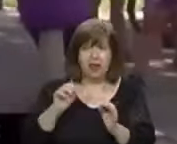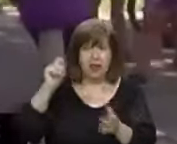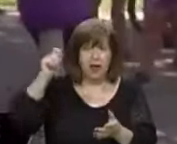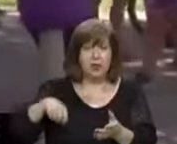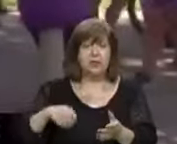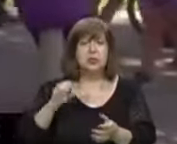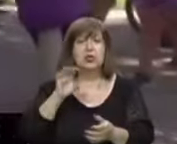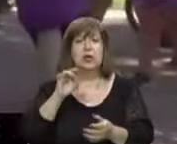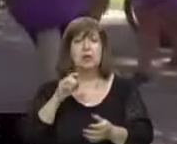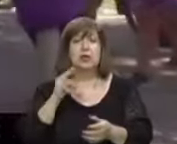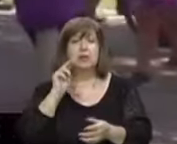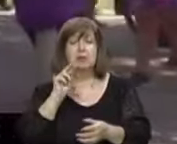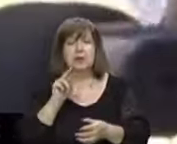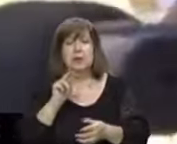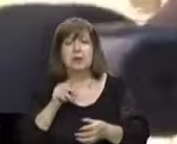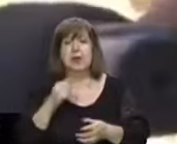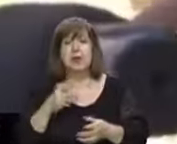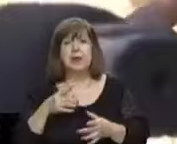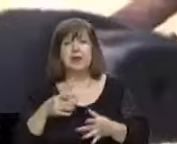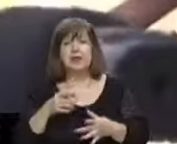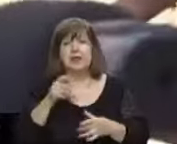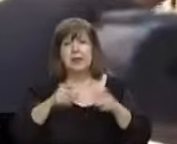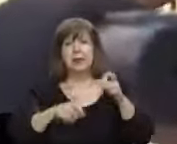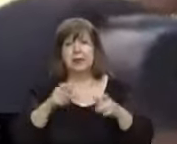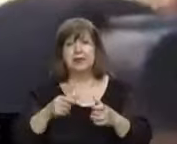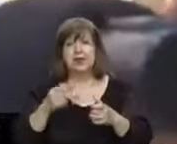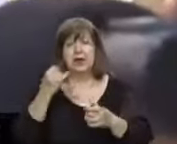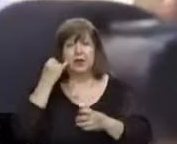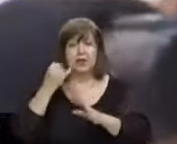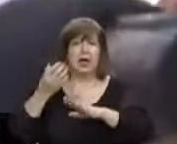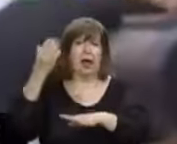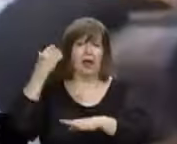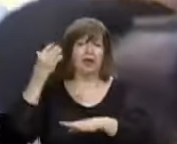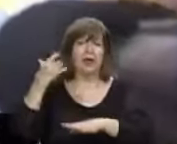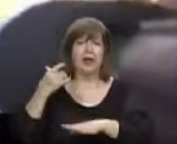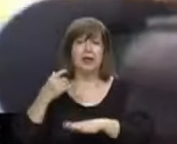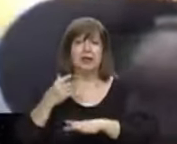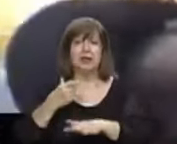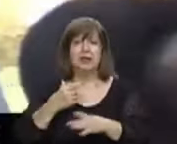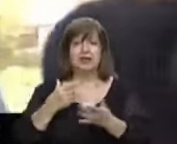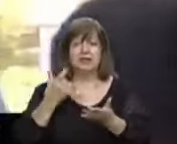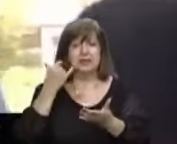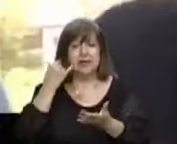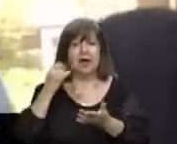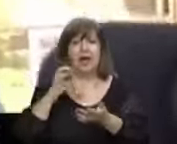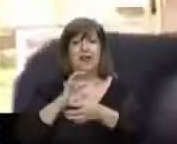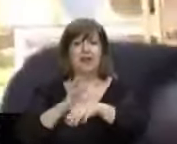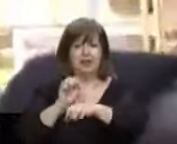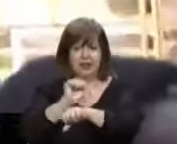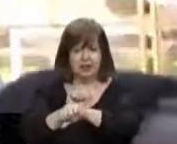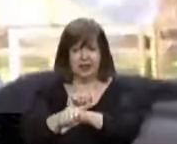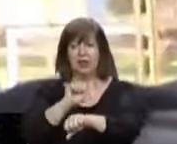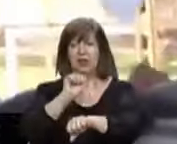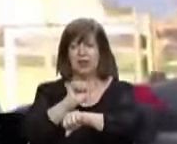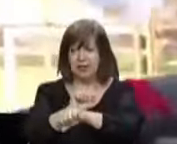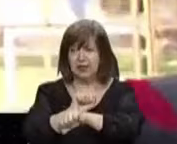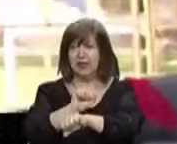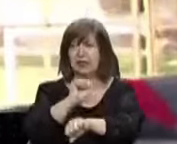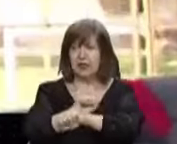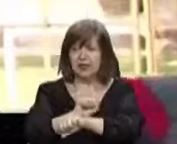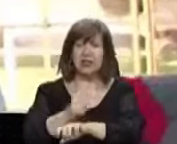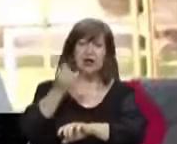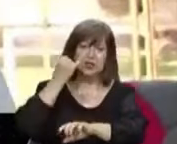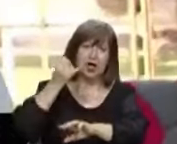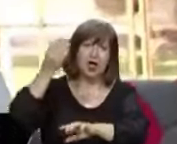sino que simplemente se considera, porque por una acumulación de causas, de imputaciones, es decir, sin condenas, simplemente se está queriendo detener a